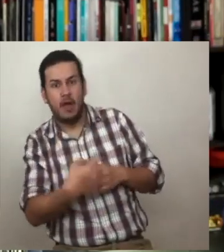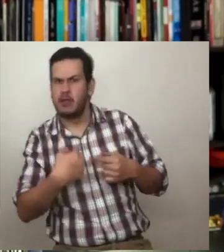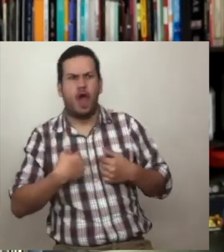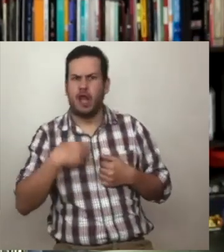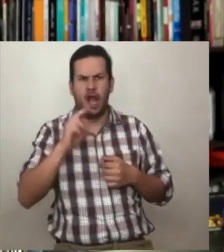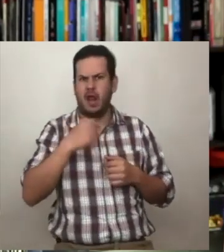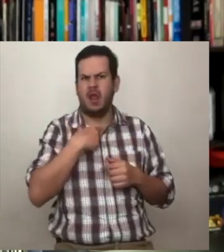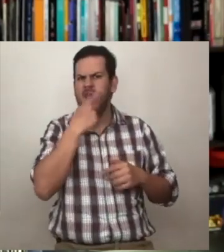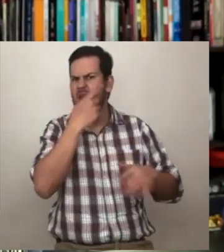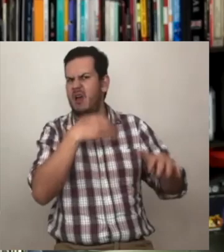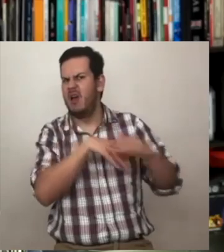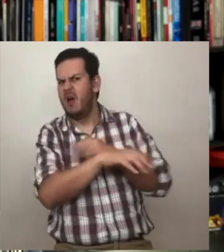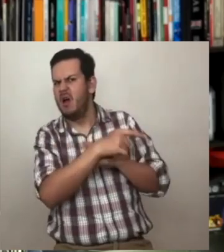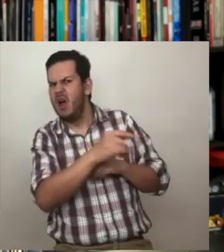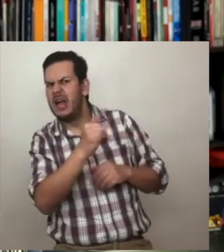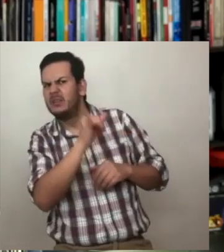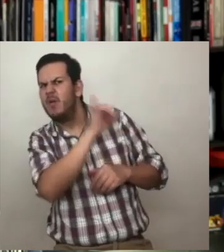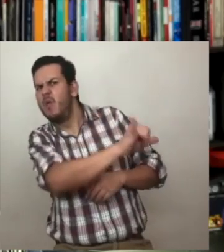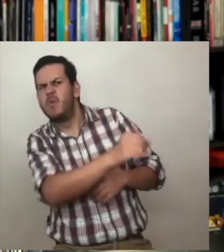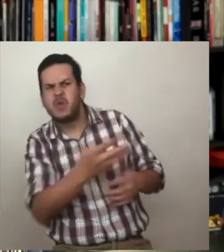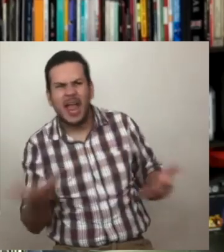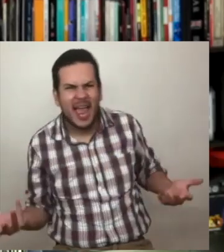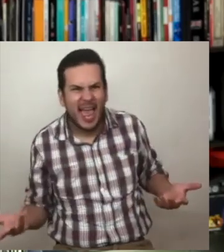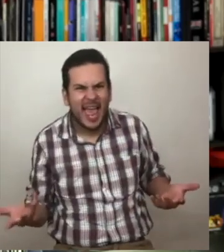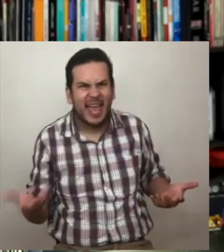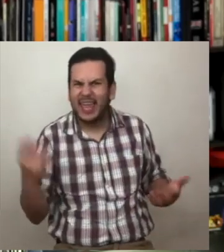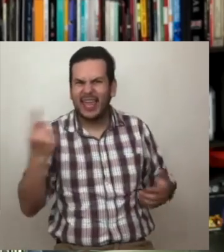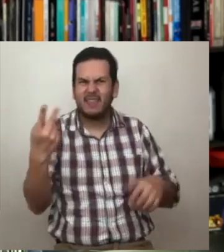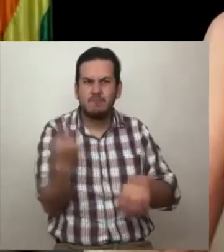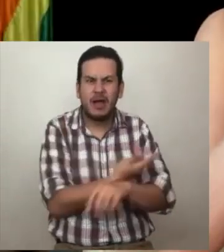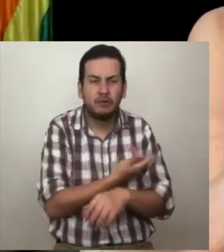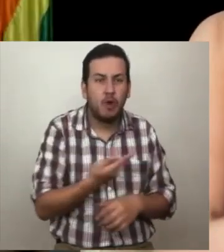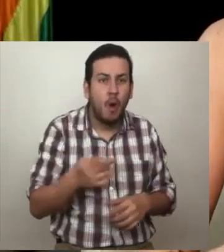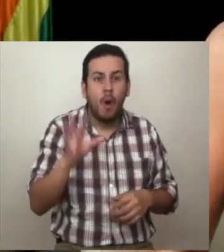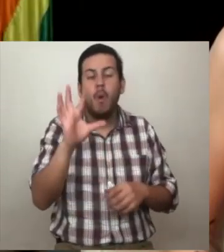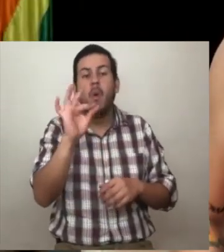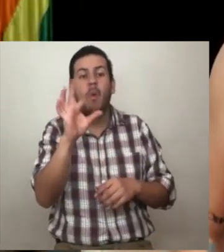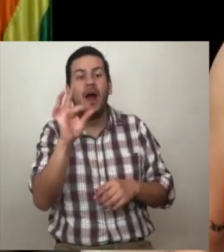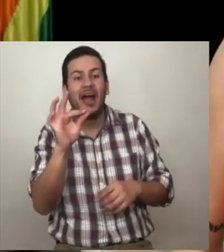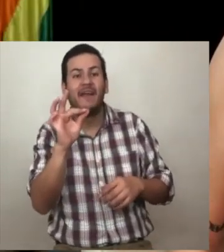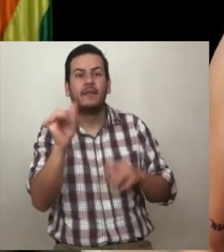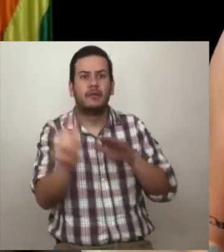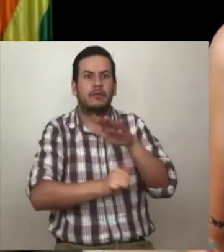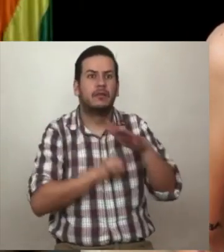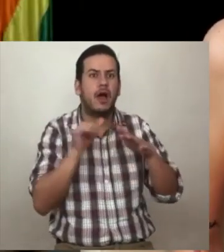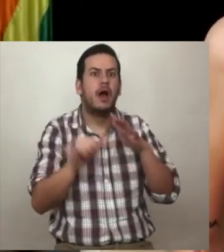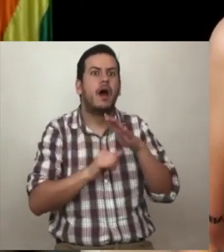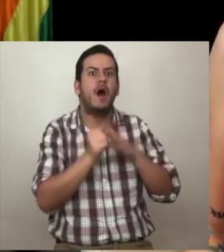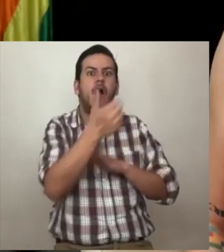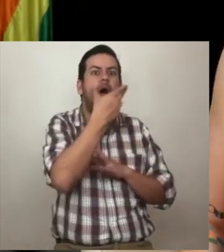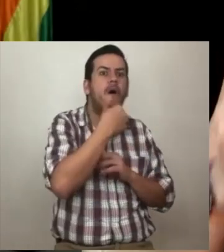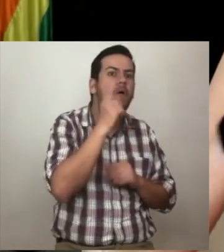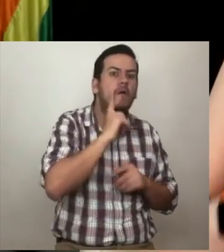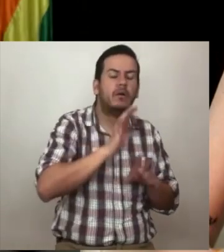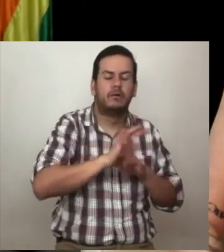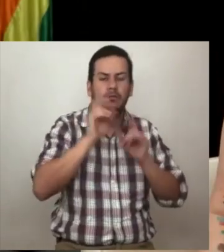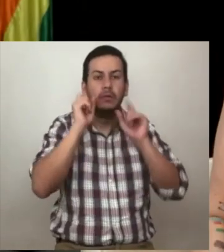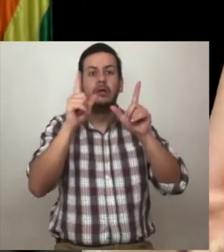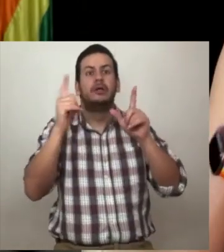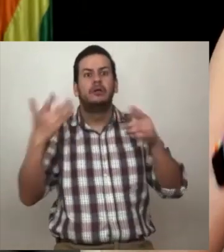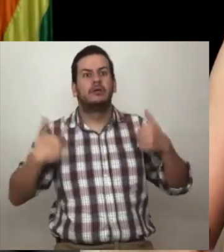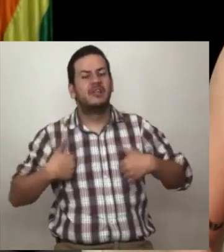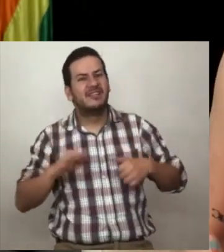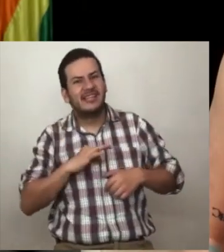yo no me voy a meter con ese güey. Yo no sé tú qué haces aquí, Luisa. O sea, ¿qué te pasó? Cuarentena por género. Porque hoy me desperté con extra ganas